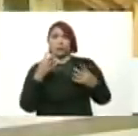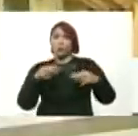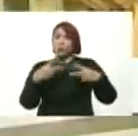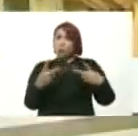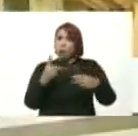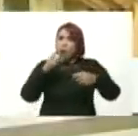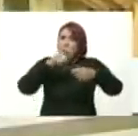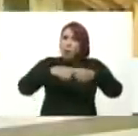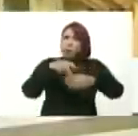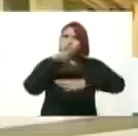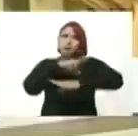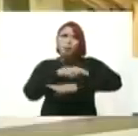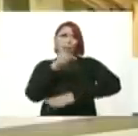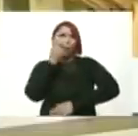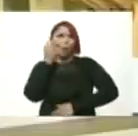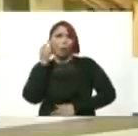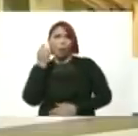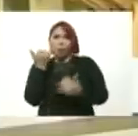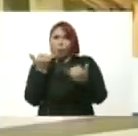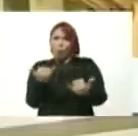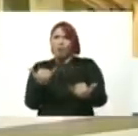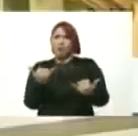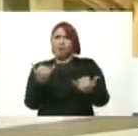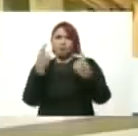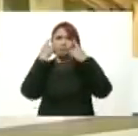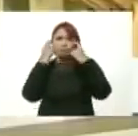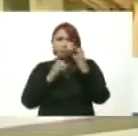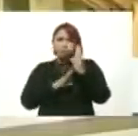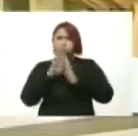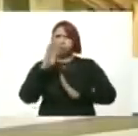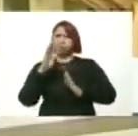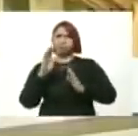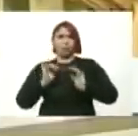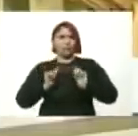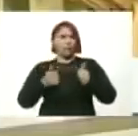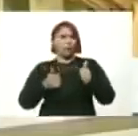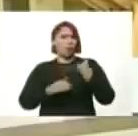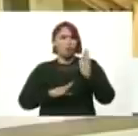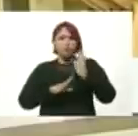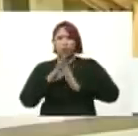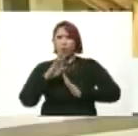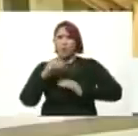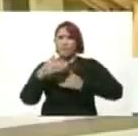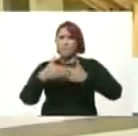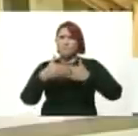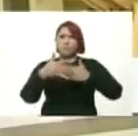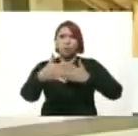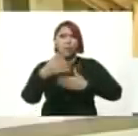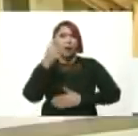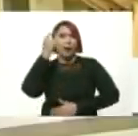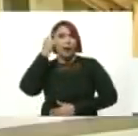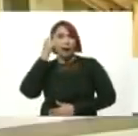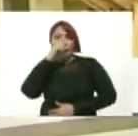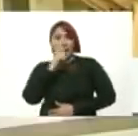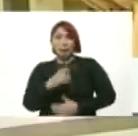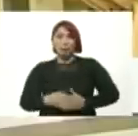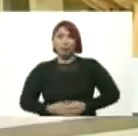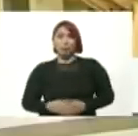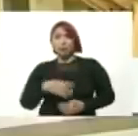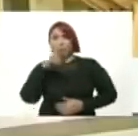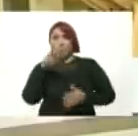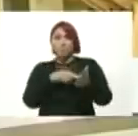médicos y médicas que se están formando y que en el desarrollo de los próximos años 2000 22 23 24